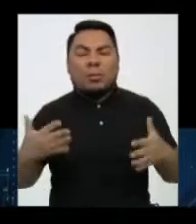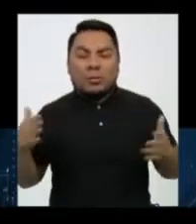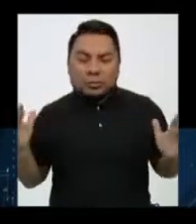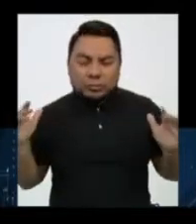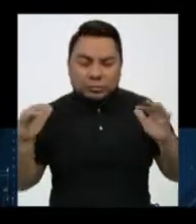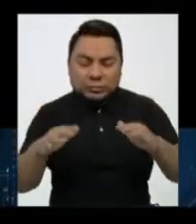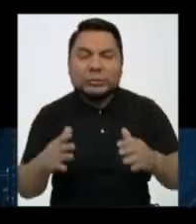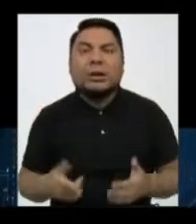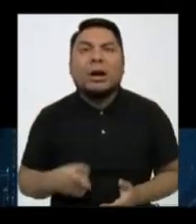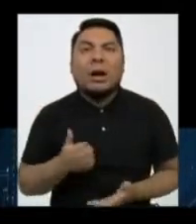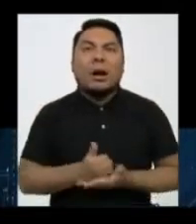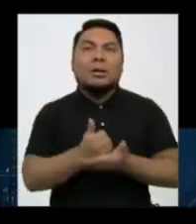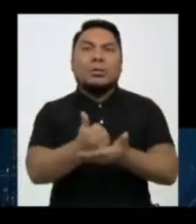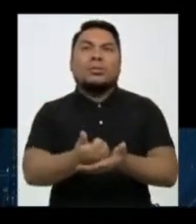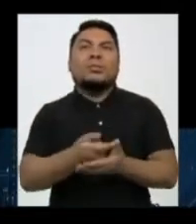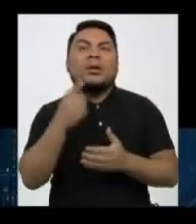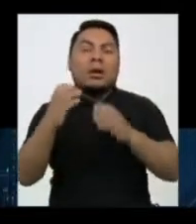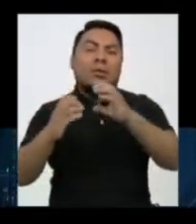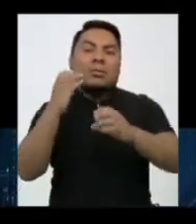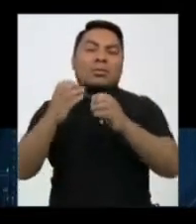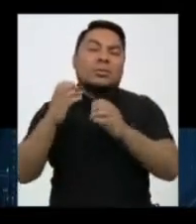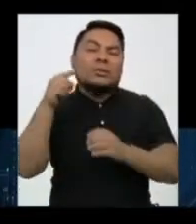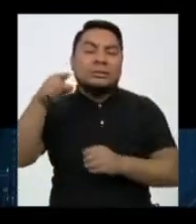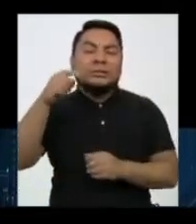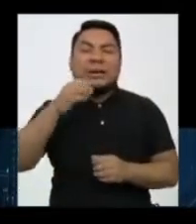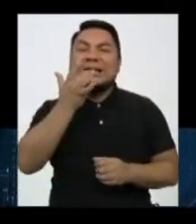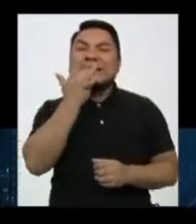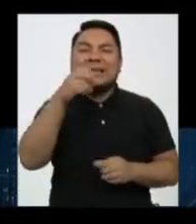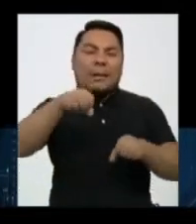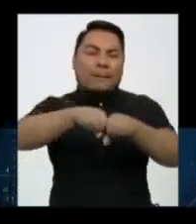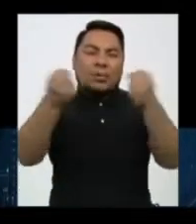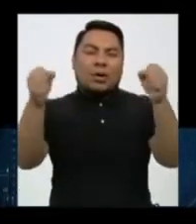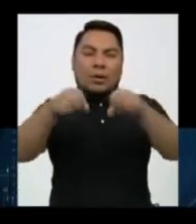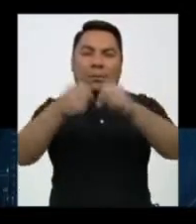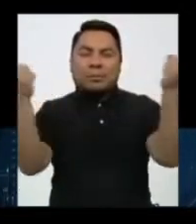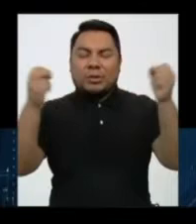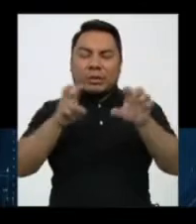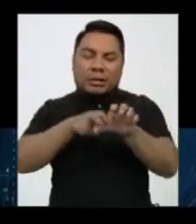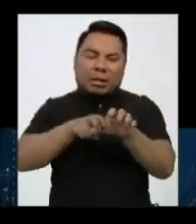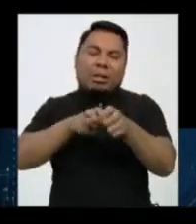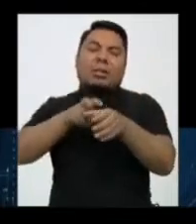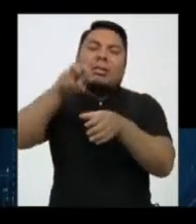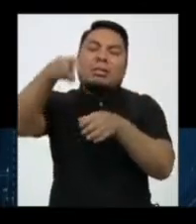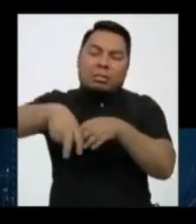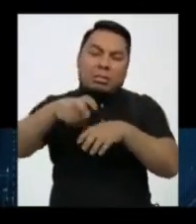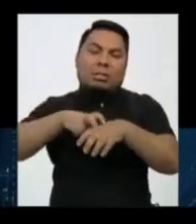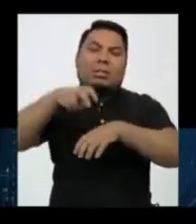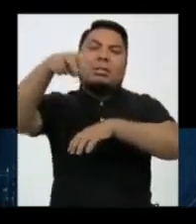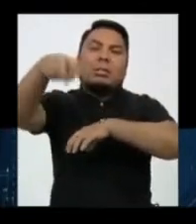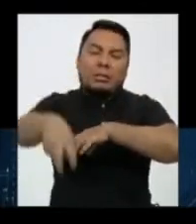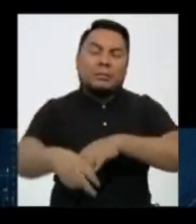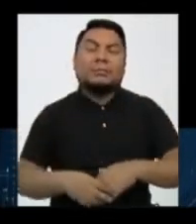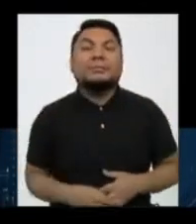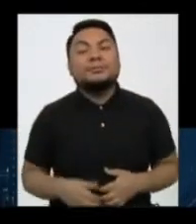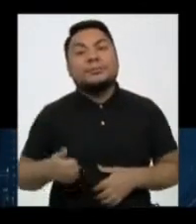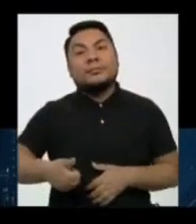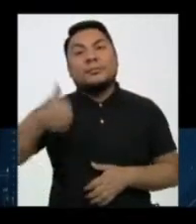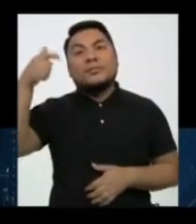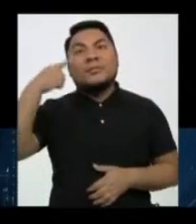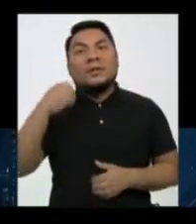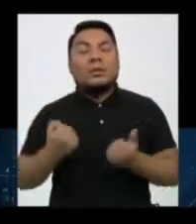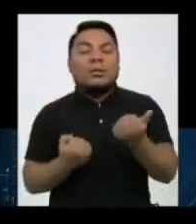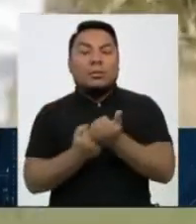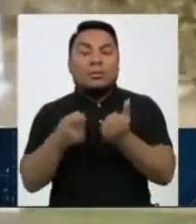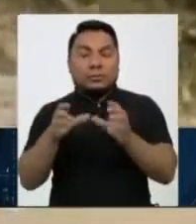los cristales del vehículo de la empresa Concetur para que quienes estaban atrapados puedan salir. Las autoridades de Defensa